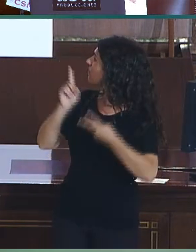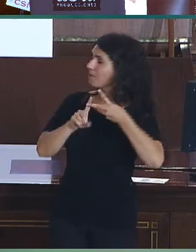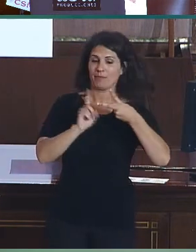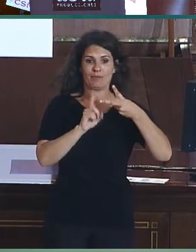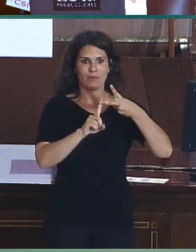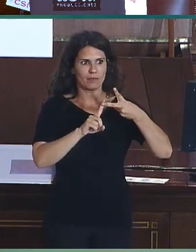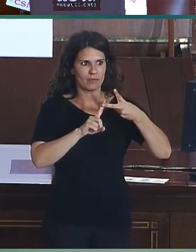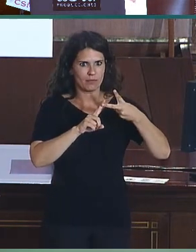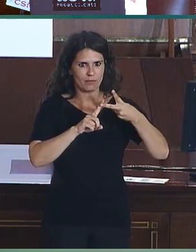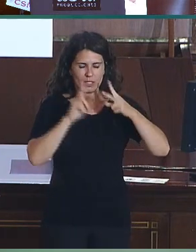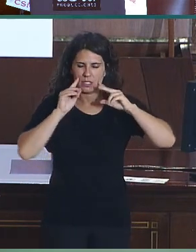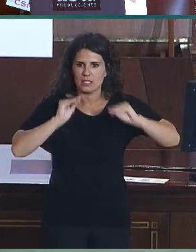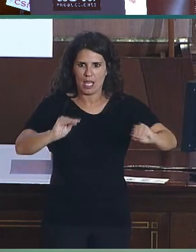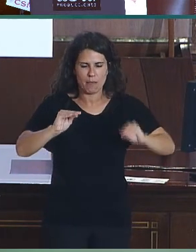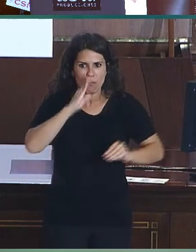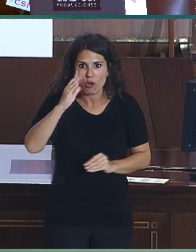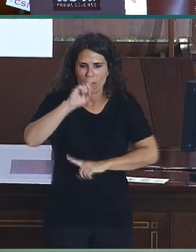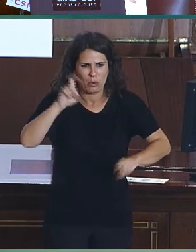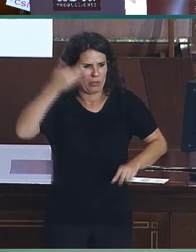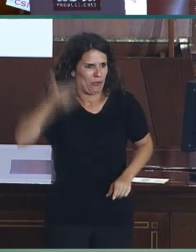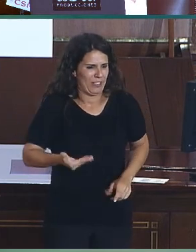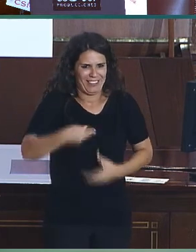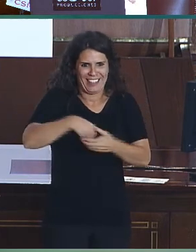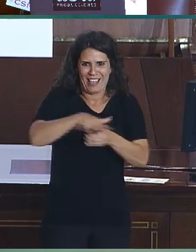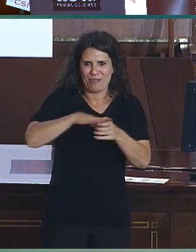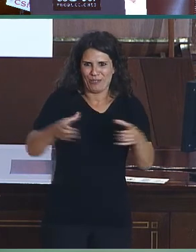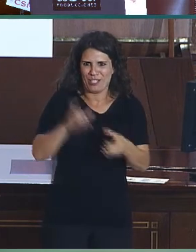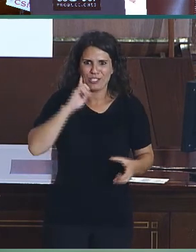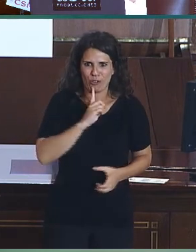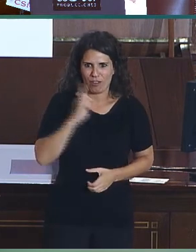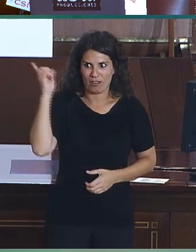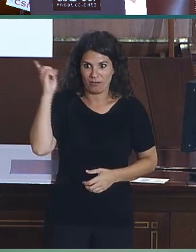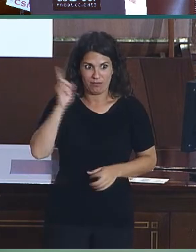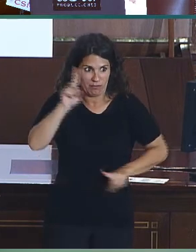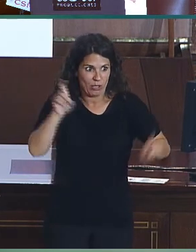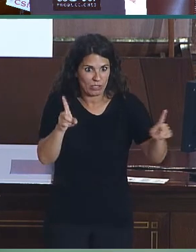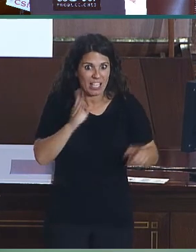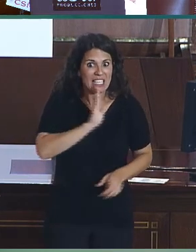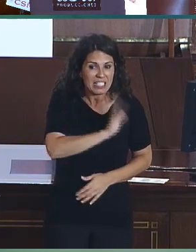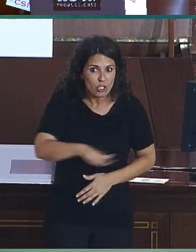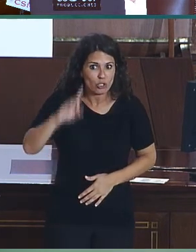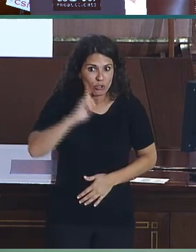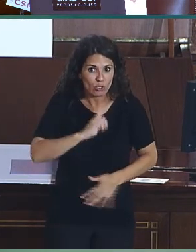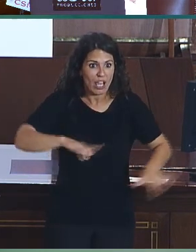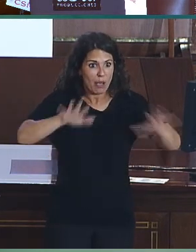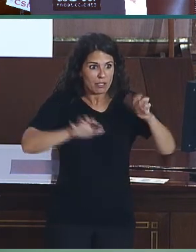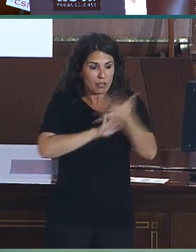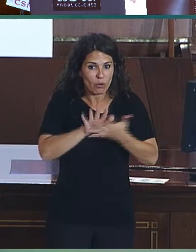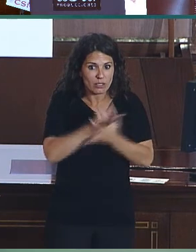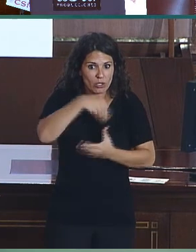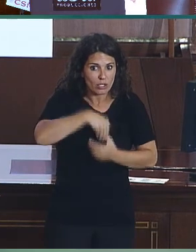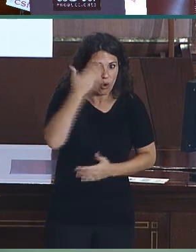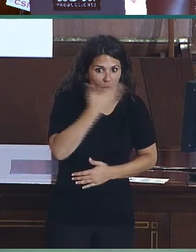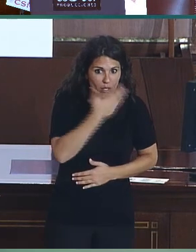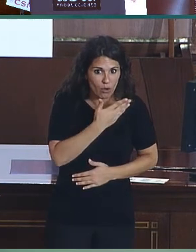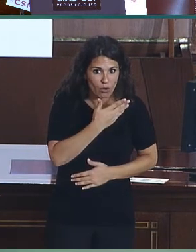crucial en el ámbito de la comunidad sorda. La pregunta es si los niños sordos aprenden la lengua de signos en el colegio. ¿Cuál